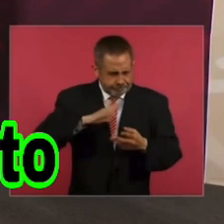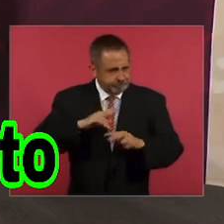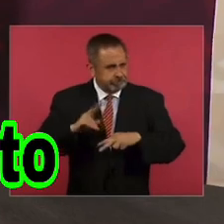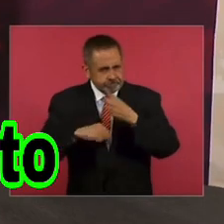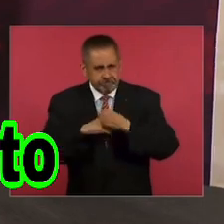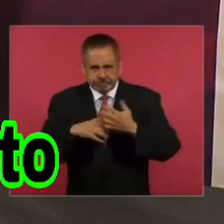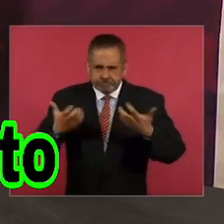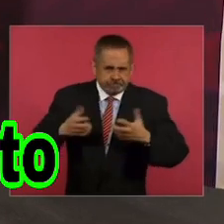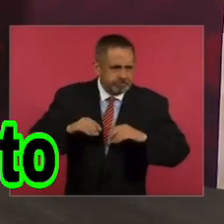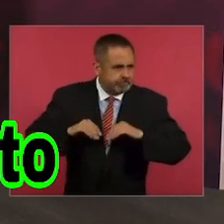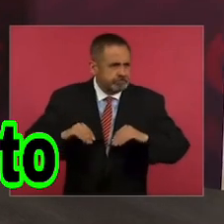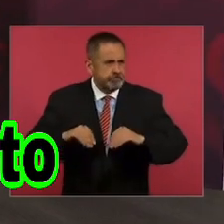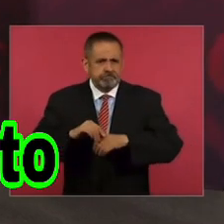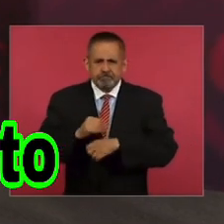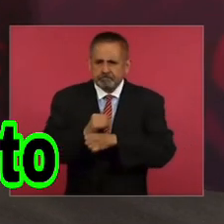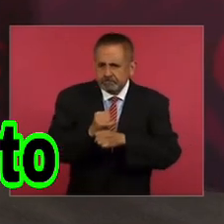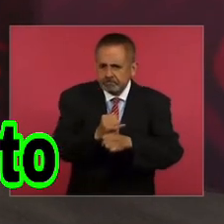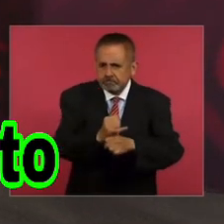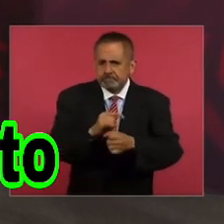actúa